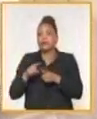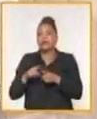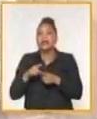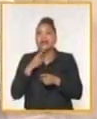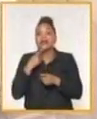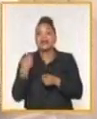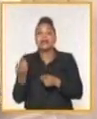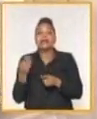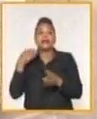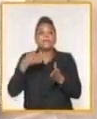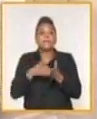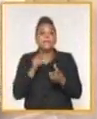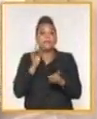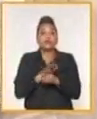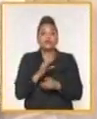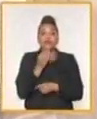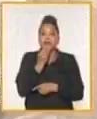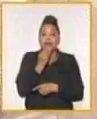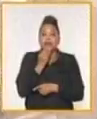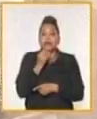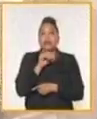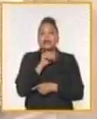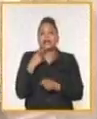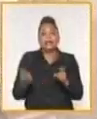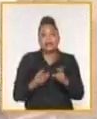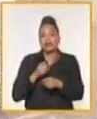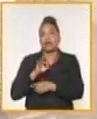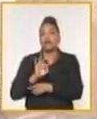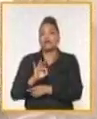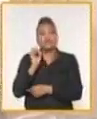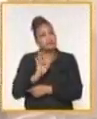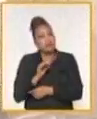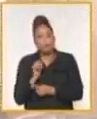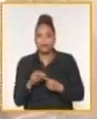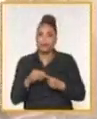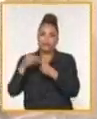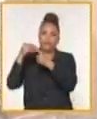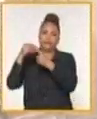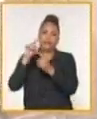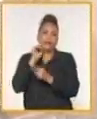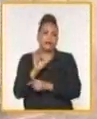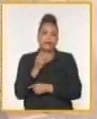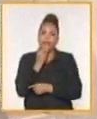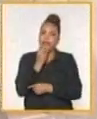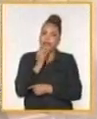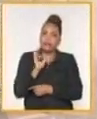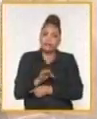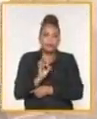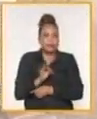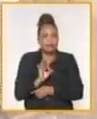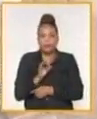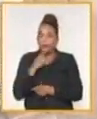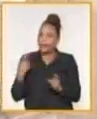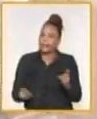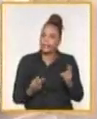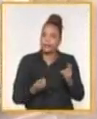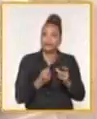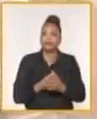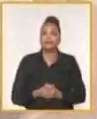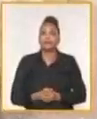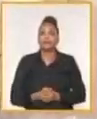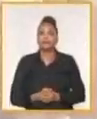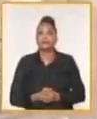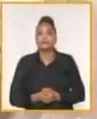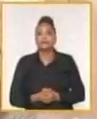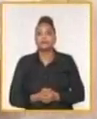llegó han habido 8 guerras. Y siempre Israel participa menos en la guerra irano-iraquí, que Estados Unidos estaba detrás, y en la guerra del Golfo.